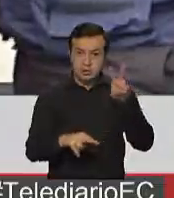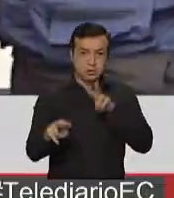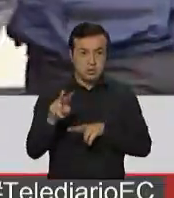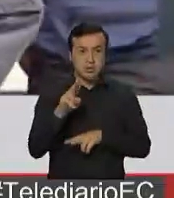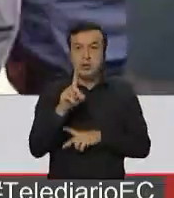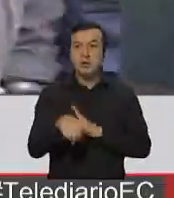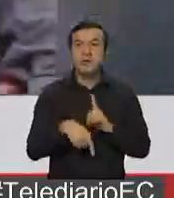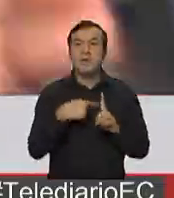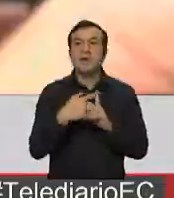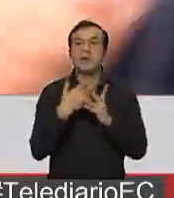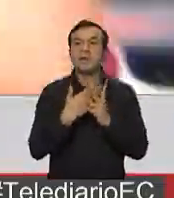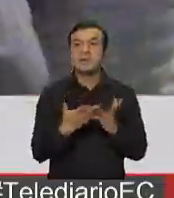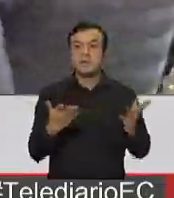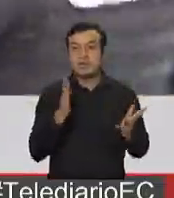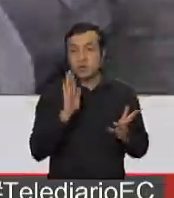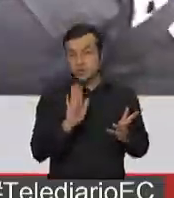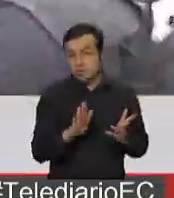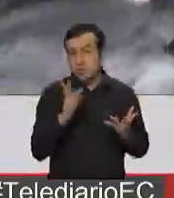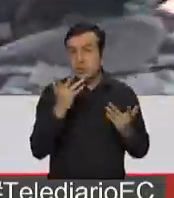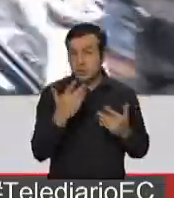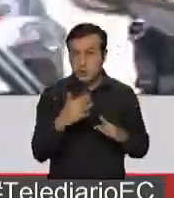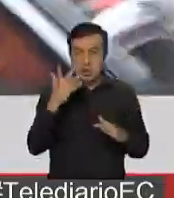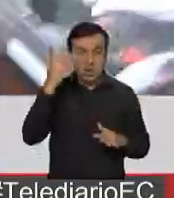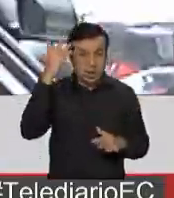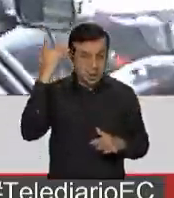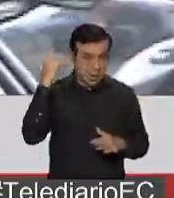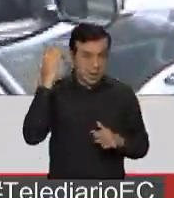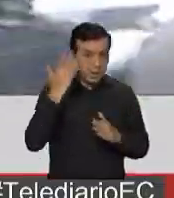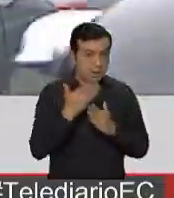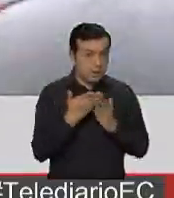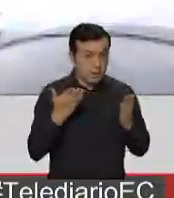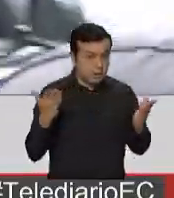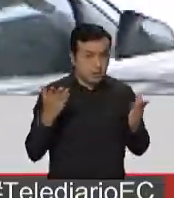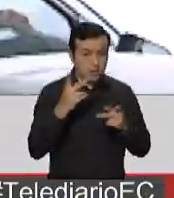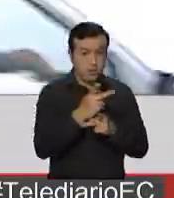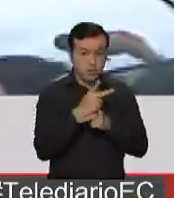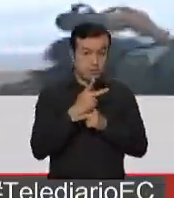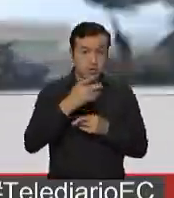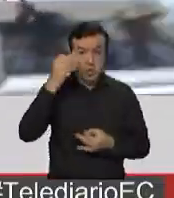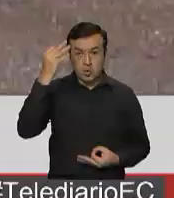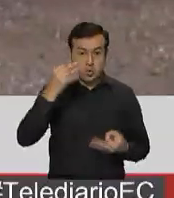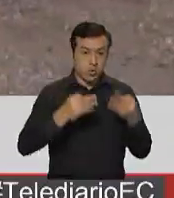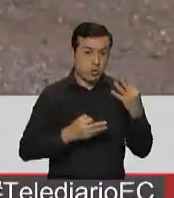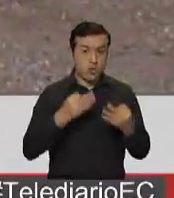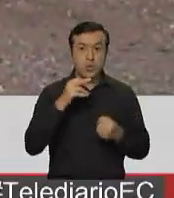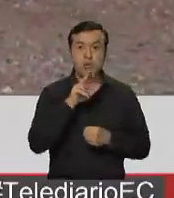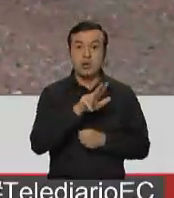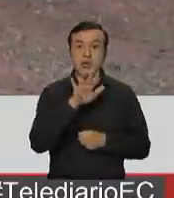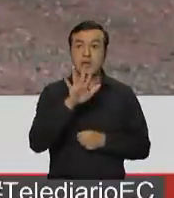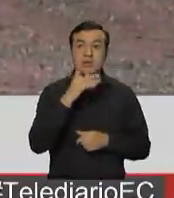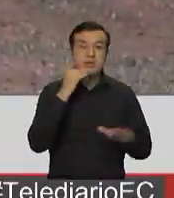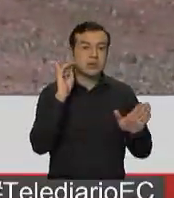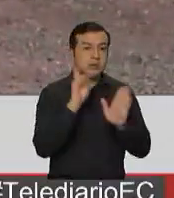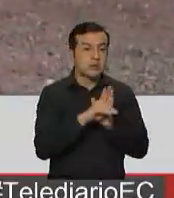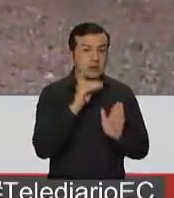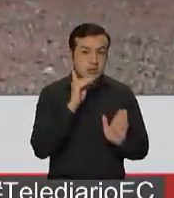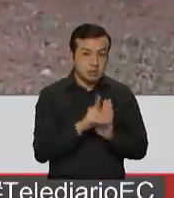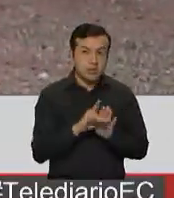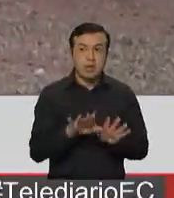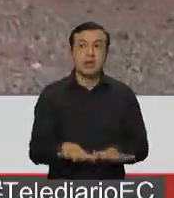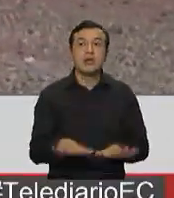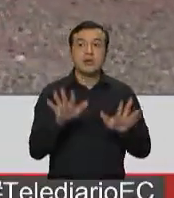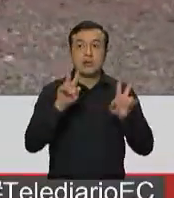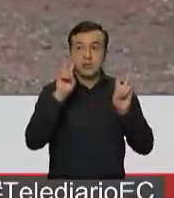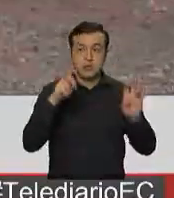ello se suma el historial de causas que pesan en su contra y que se registran en el Consejo de la Judicatura. Son 35 en total, 10 de ellas